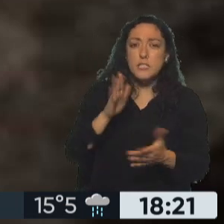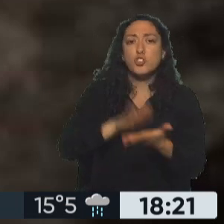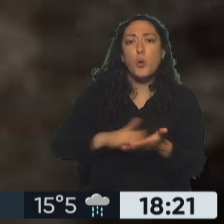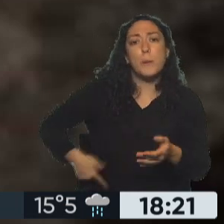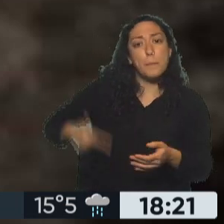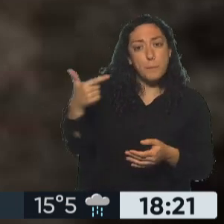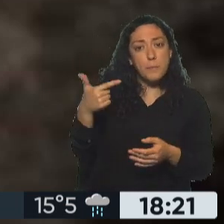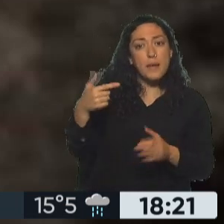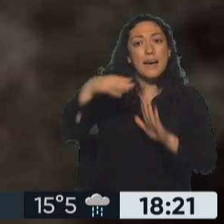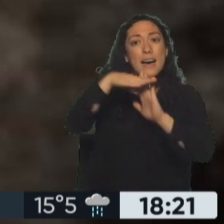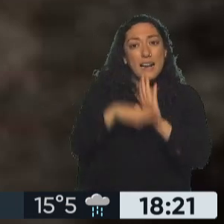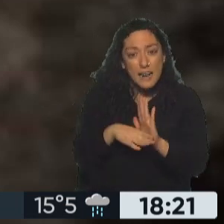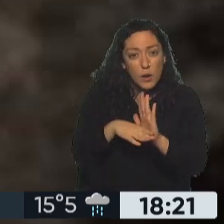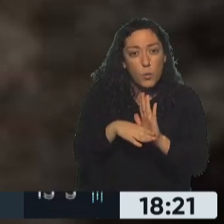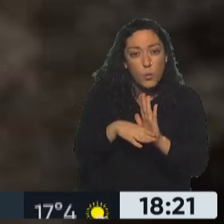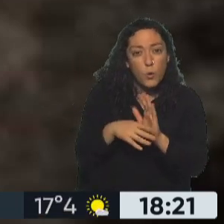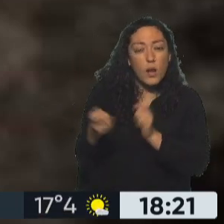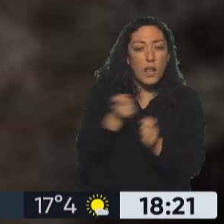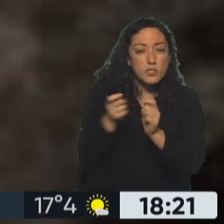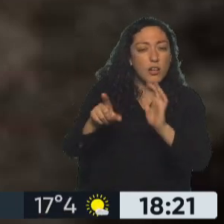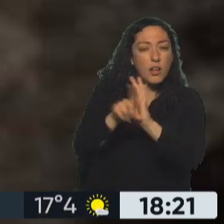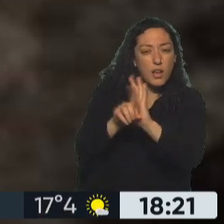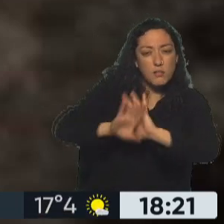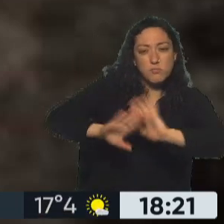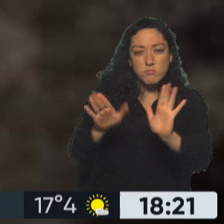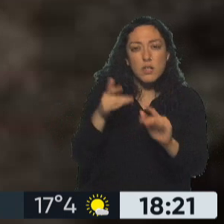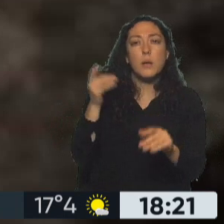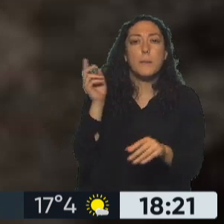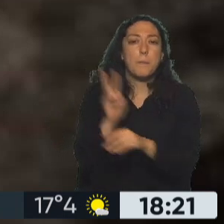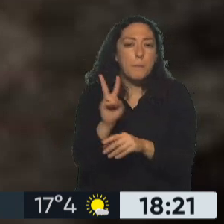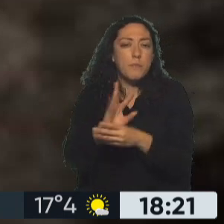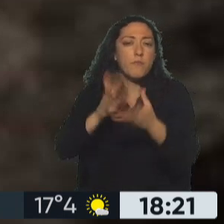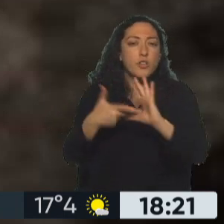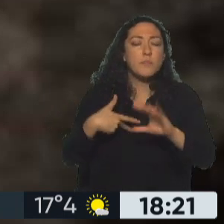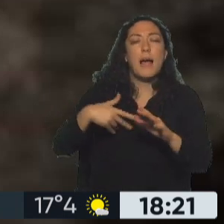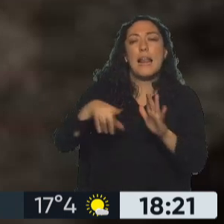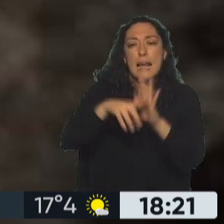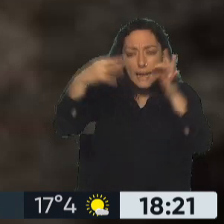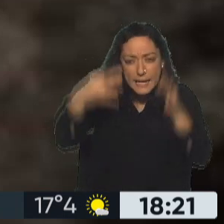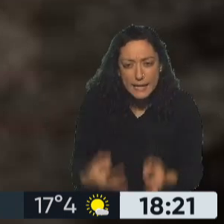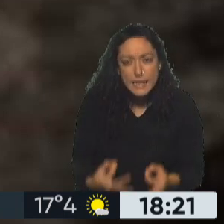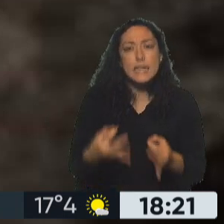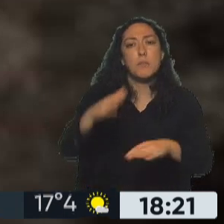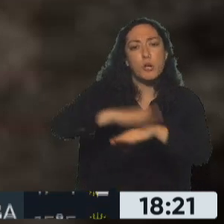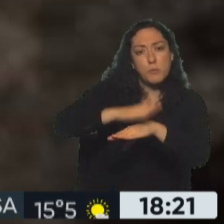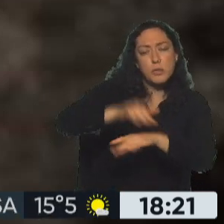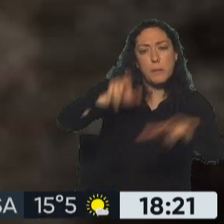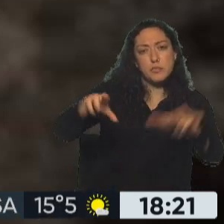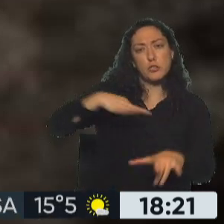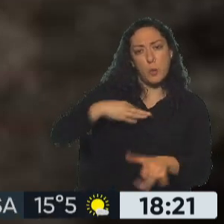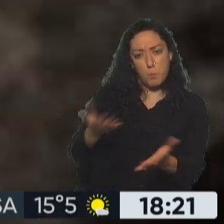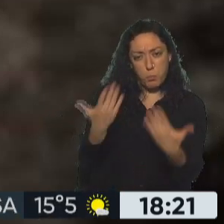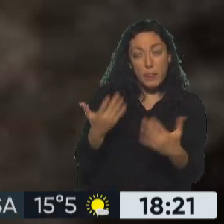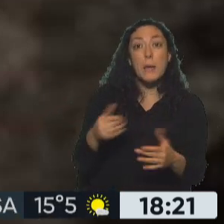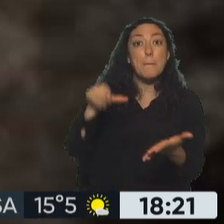la desregulación del mercado legal y proteger su uso legítimo y responsable por parte de la ciudadanía. Los ejemplos que tenemos de